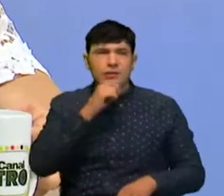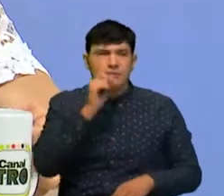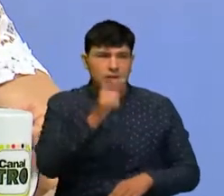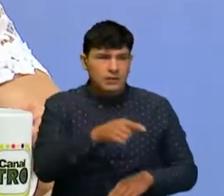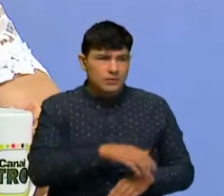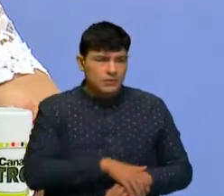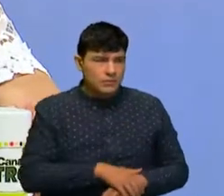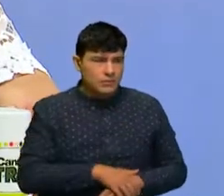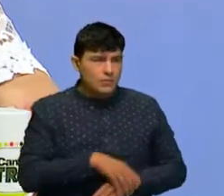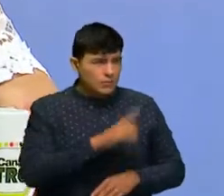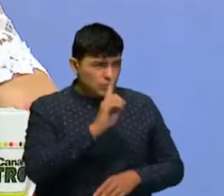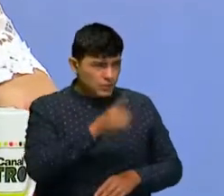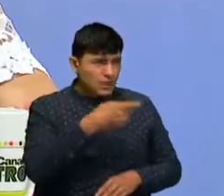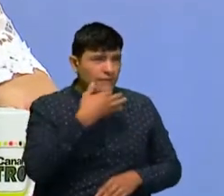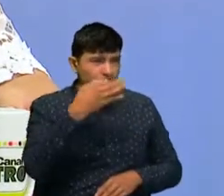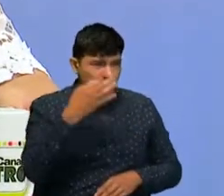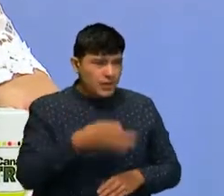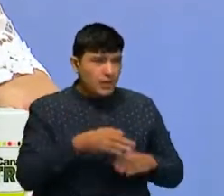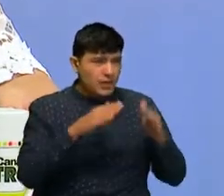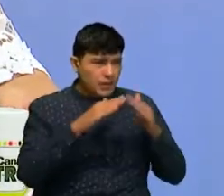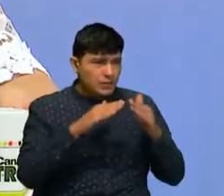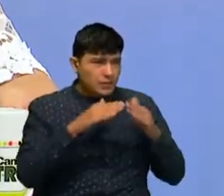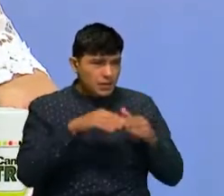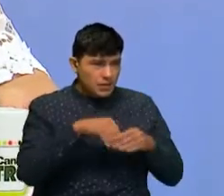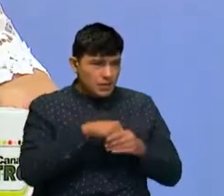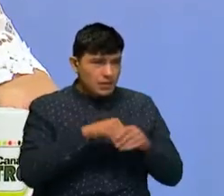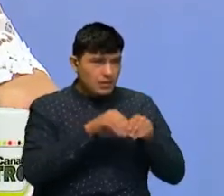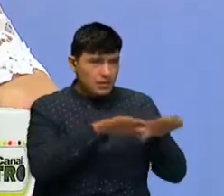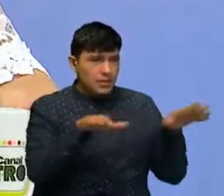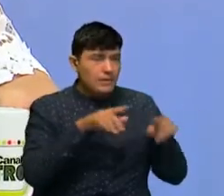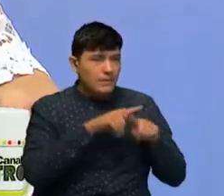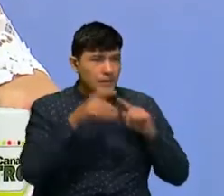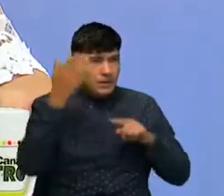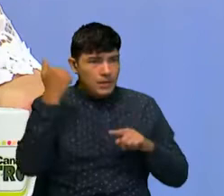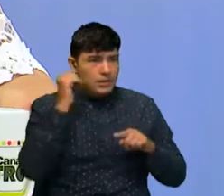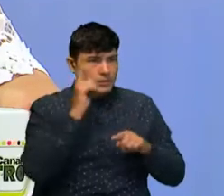televidente, si bien es cierto usted vivía en calidad de viviente, ¿a usted le hicieron